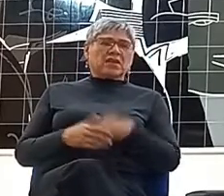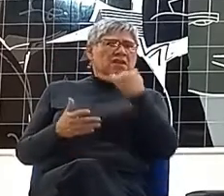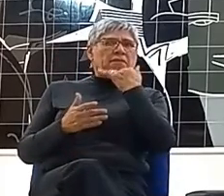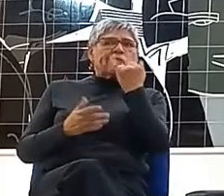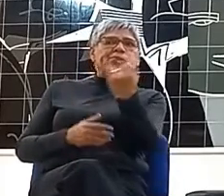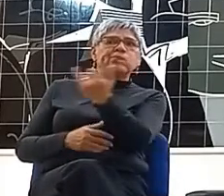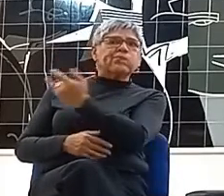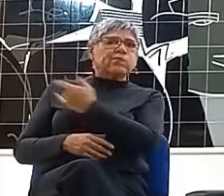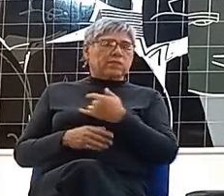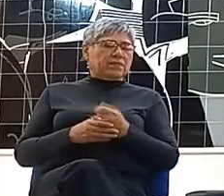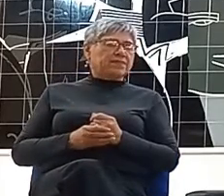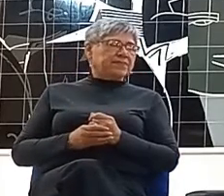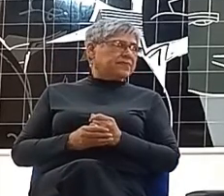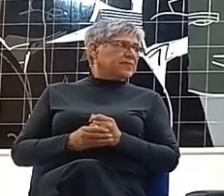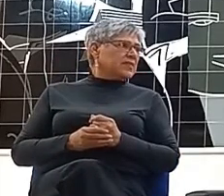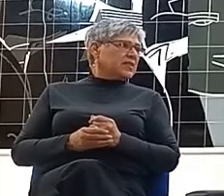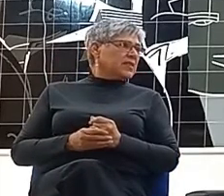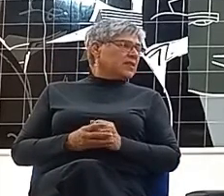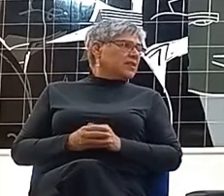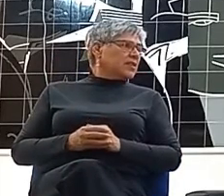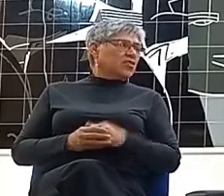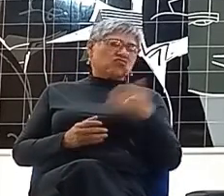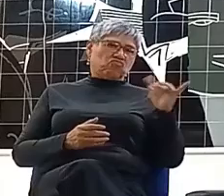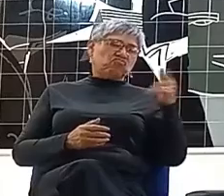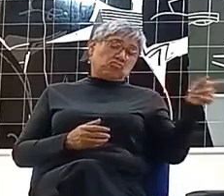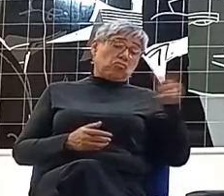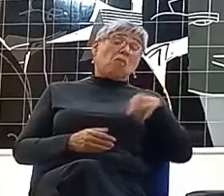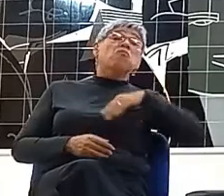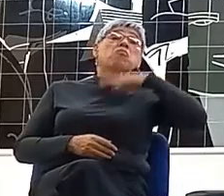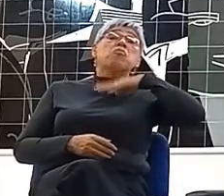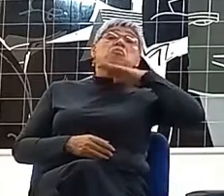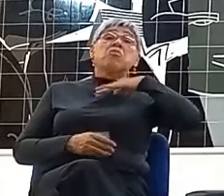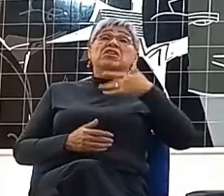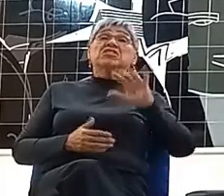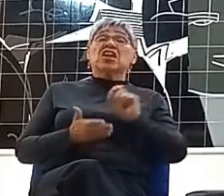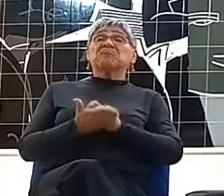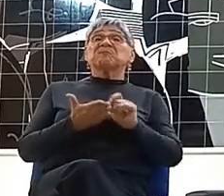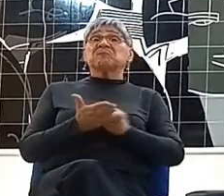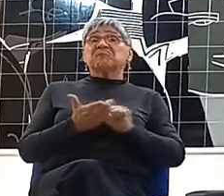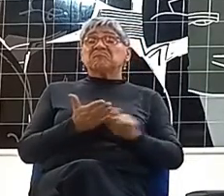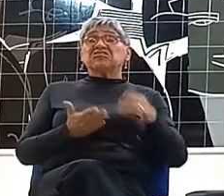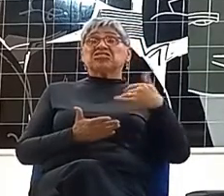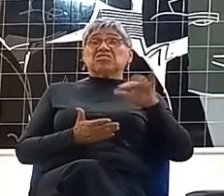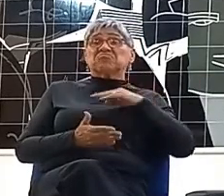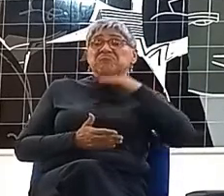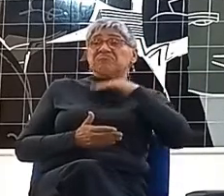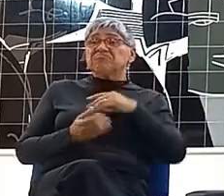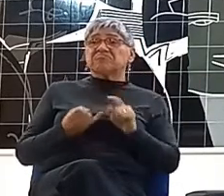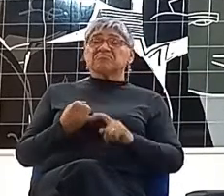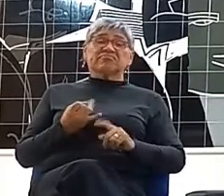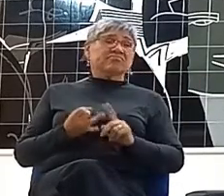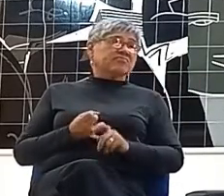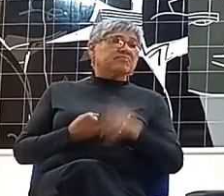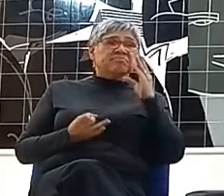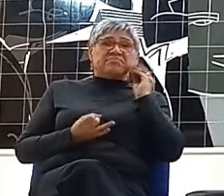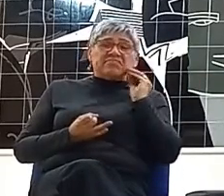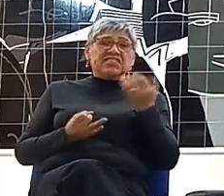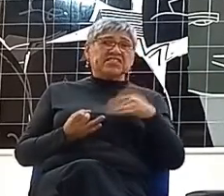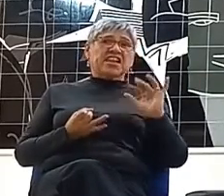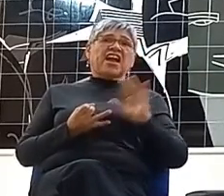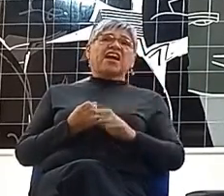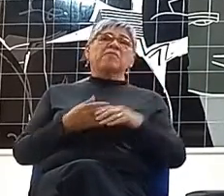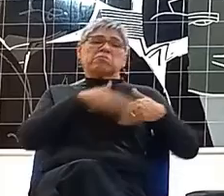pasa, pensando sobre todo que ya tienes una escritura y tienes ya un